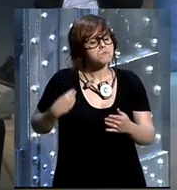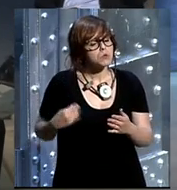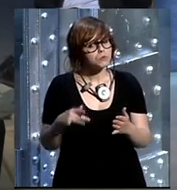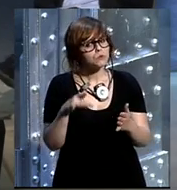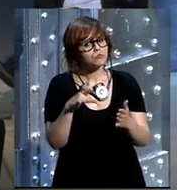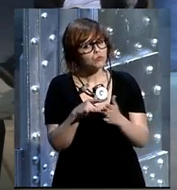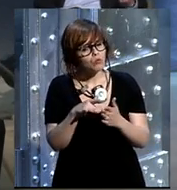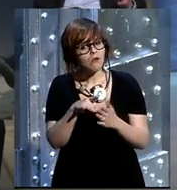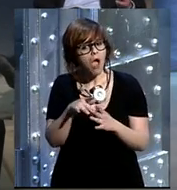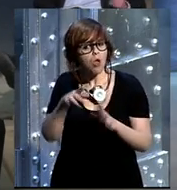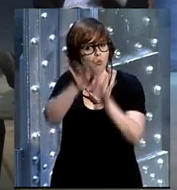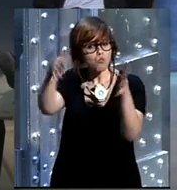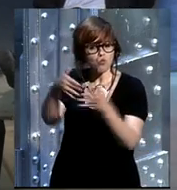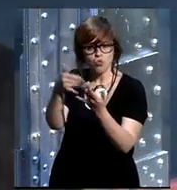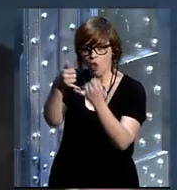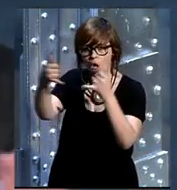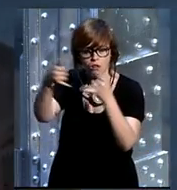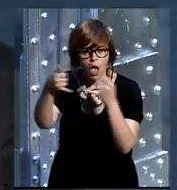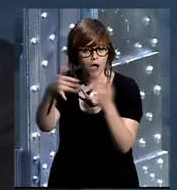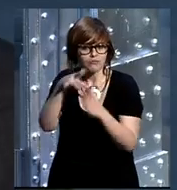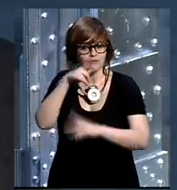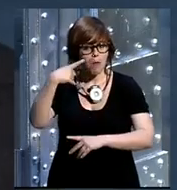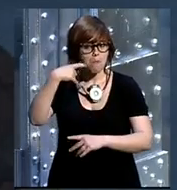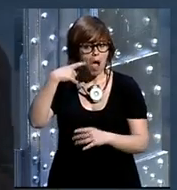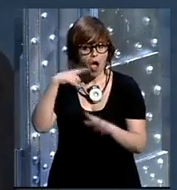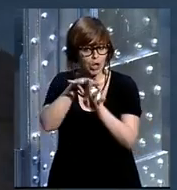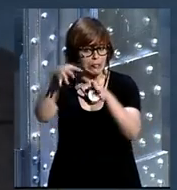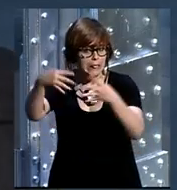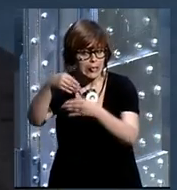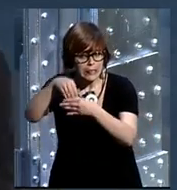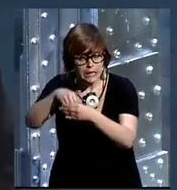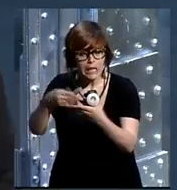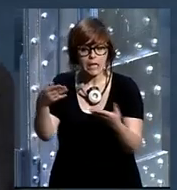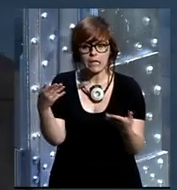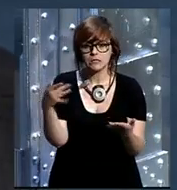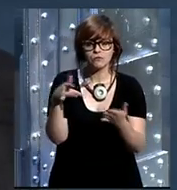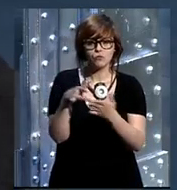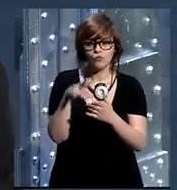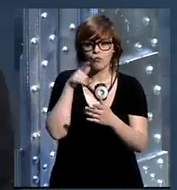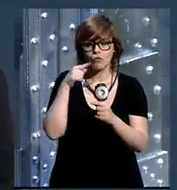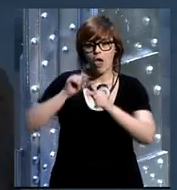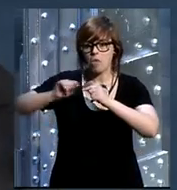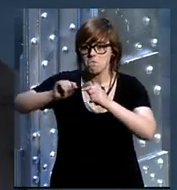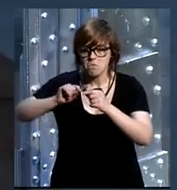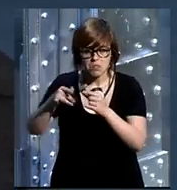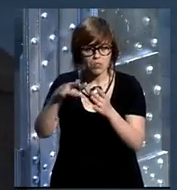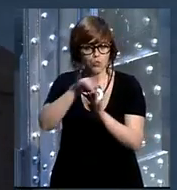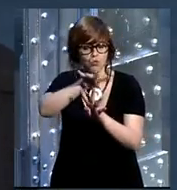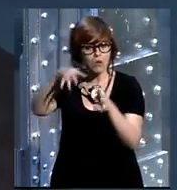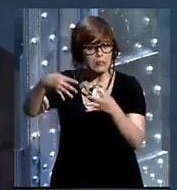más a un mundo en línea, el banco en línea, el medición en línea.